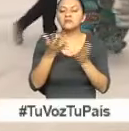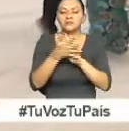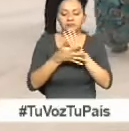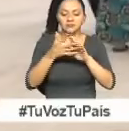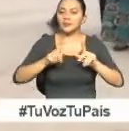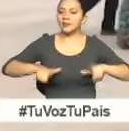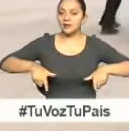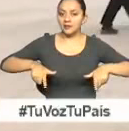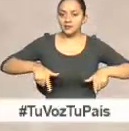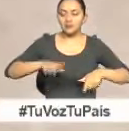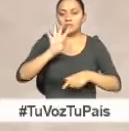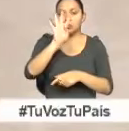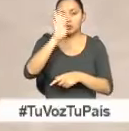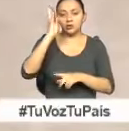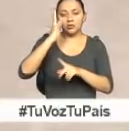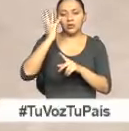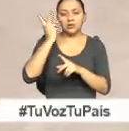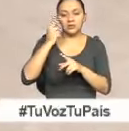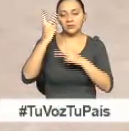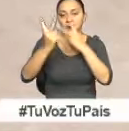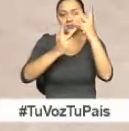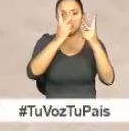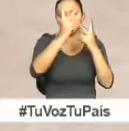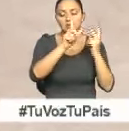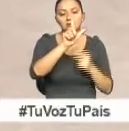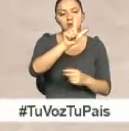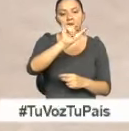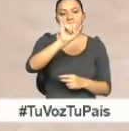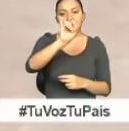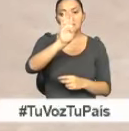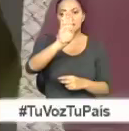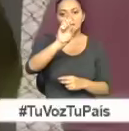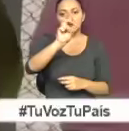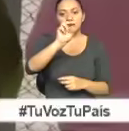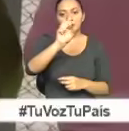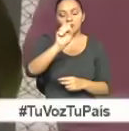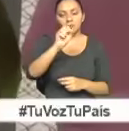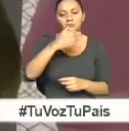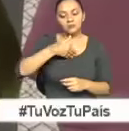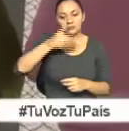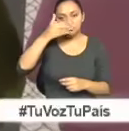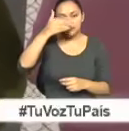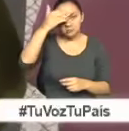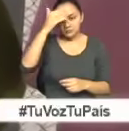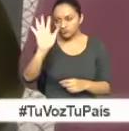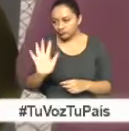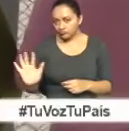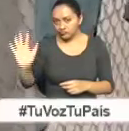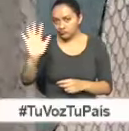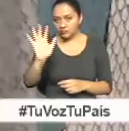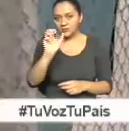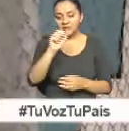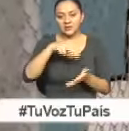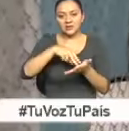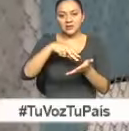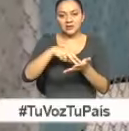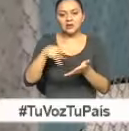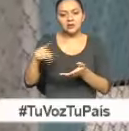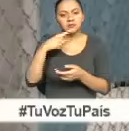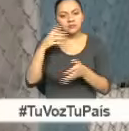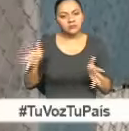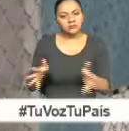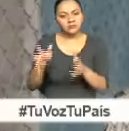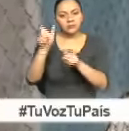de 4 días a Líbano para conocer las necesidades de los refugiados sirios y promover el respeto de los derechos de las personas